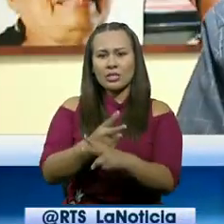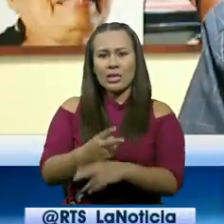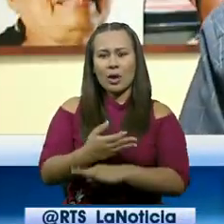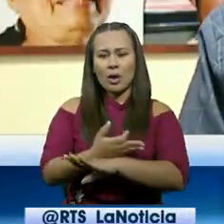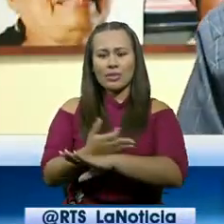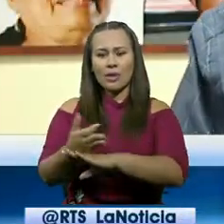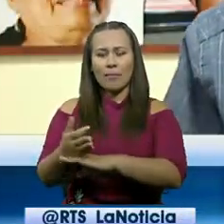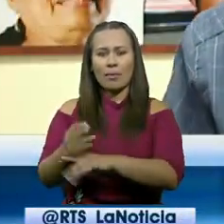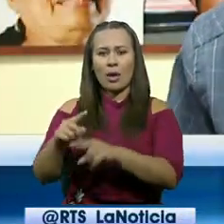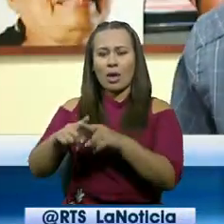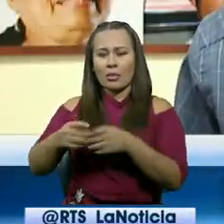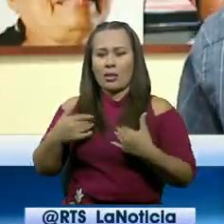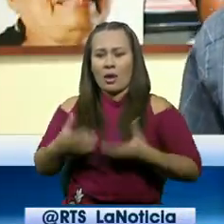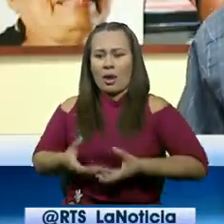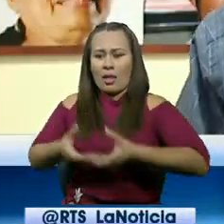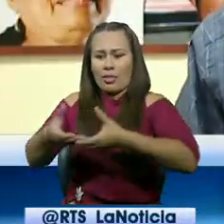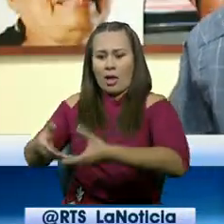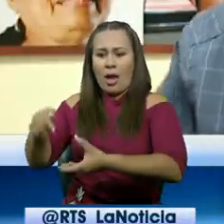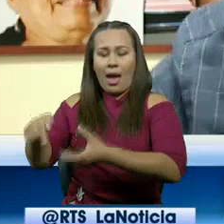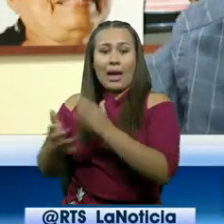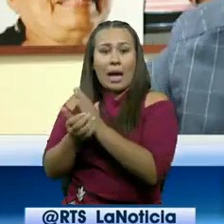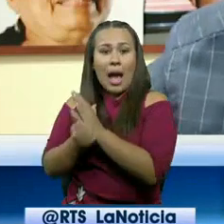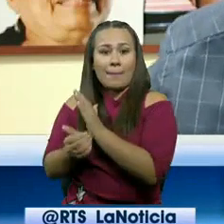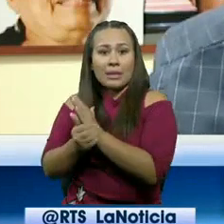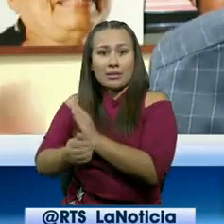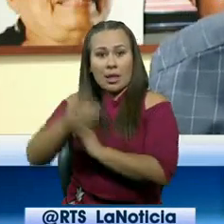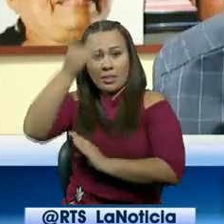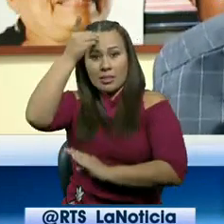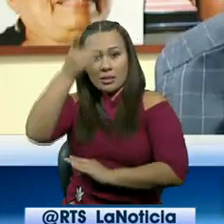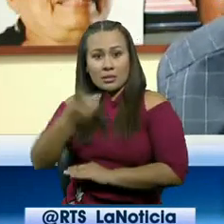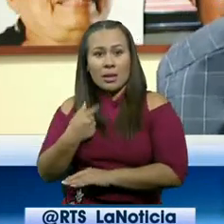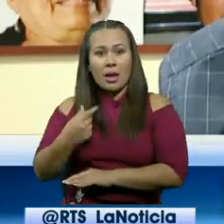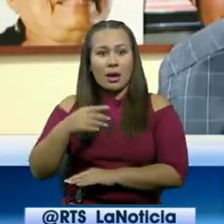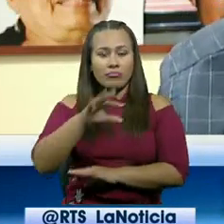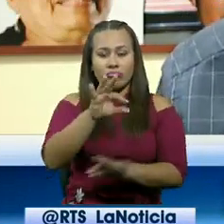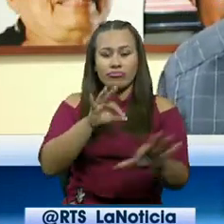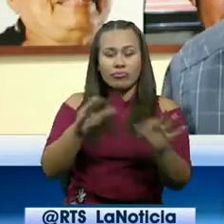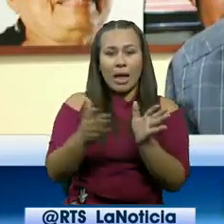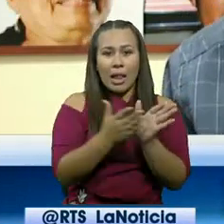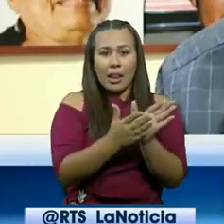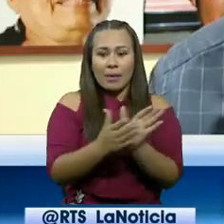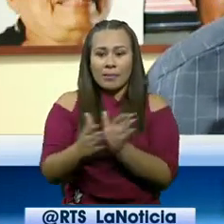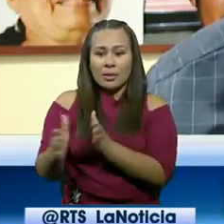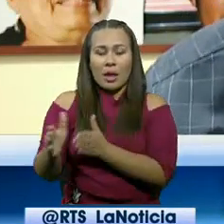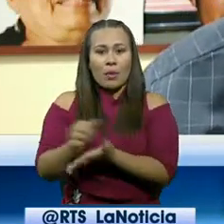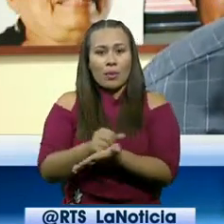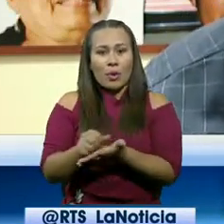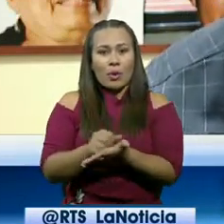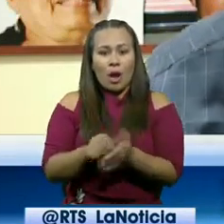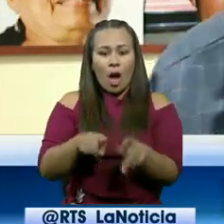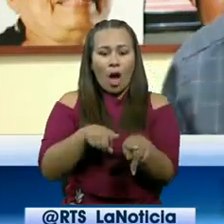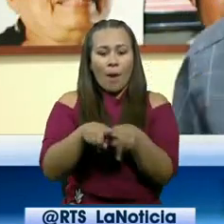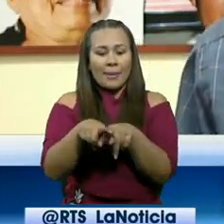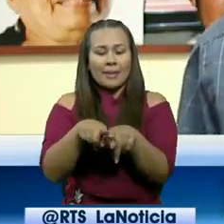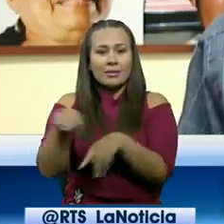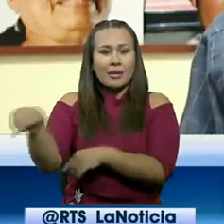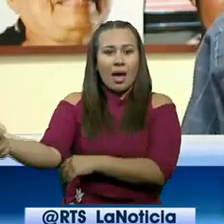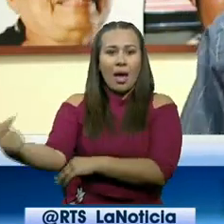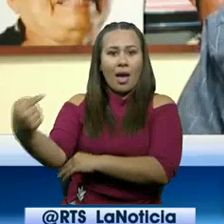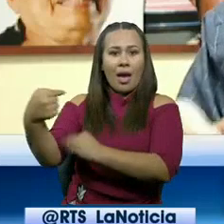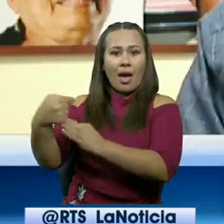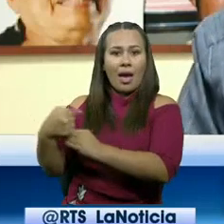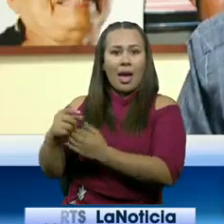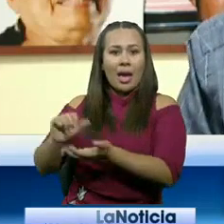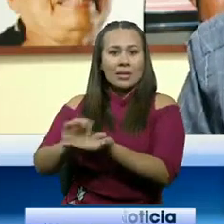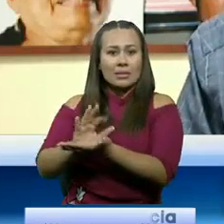le entrego la capacidad de terminar los periodos constitucionales. Estoy entregando una competencia a la Asamblea.